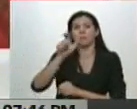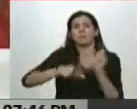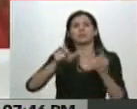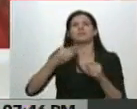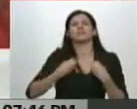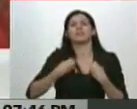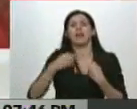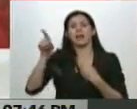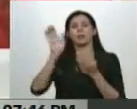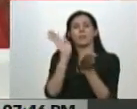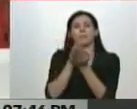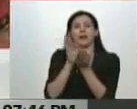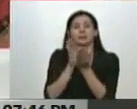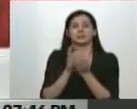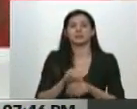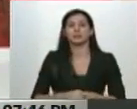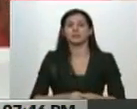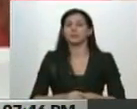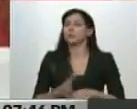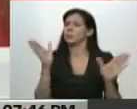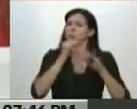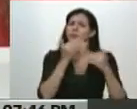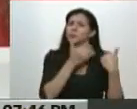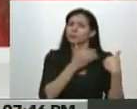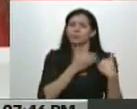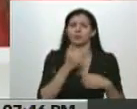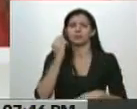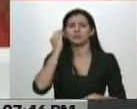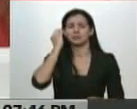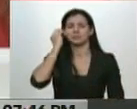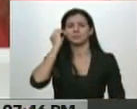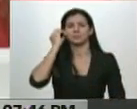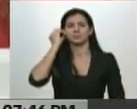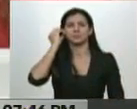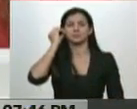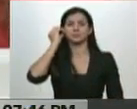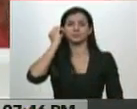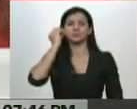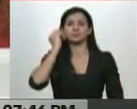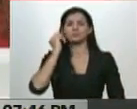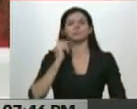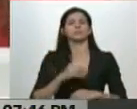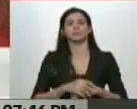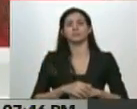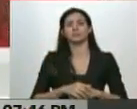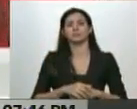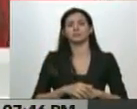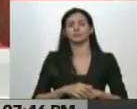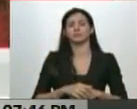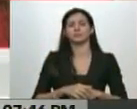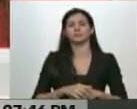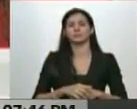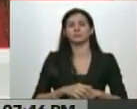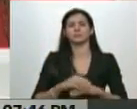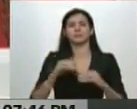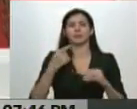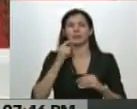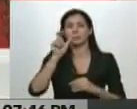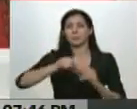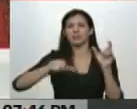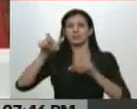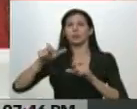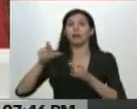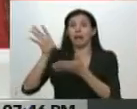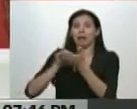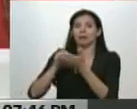Esparta. Y bueno, de una manera irresponsable con quienes se hacen eco de ese tipo